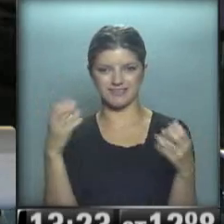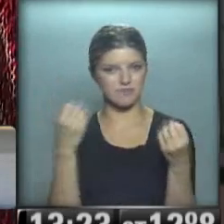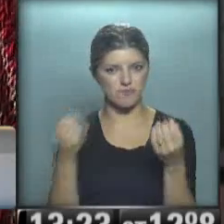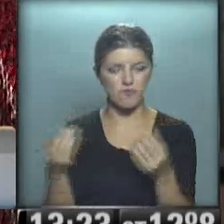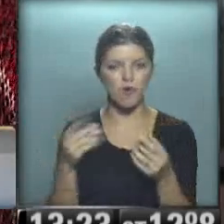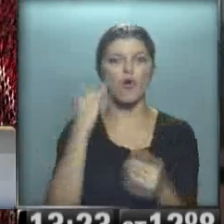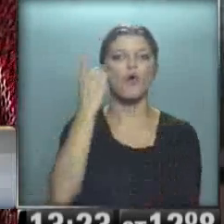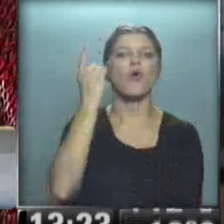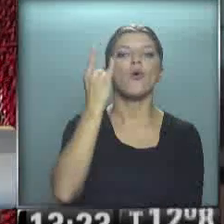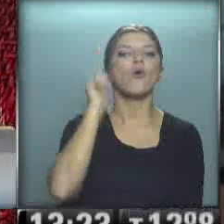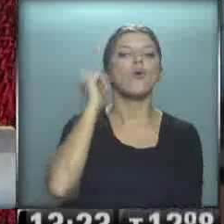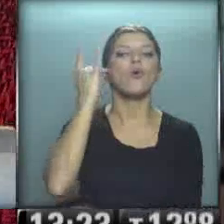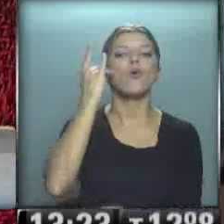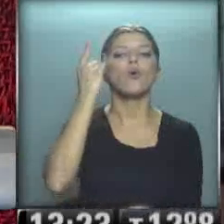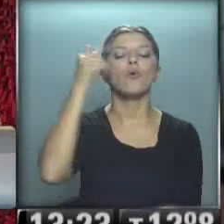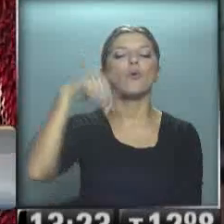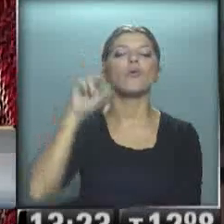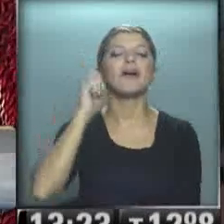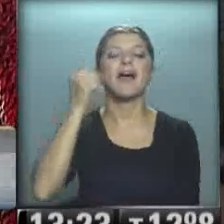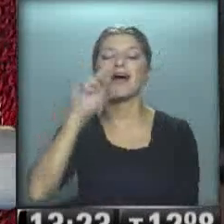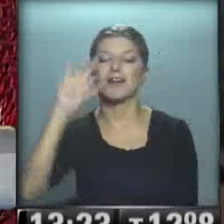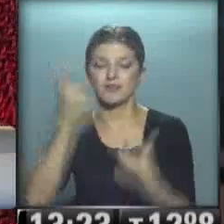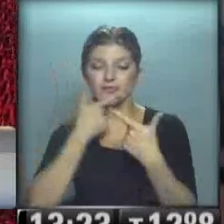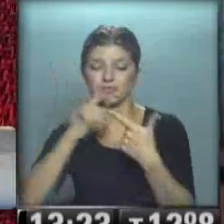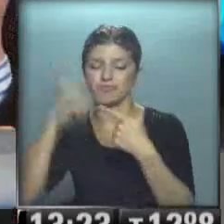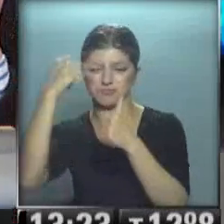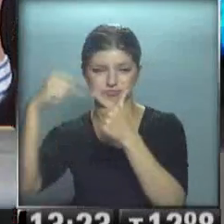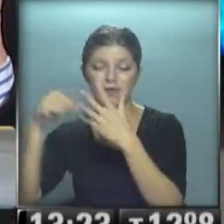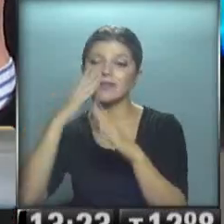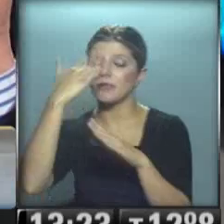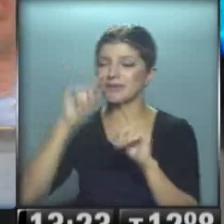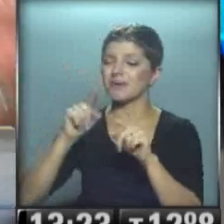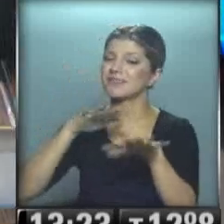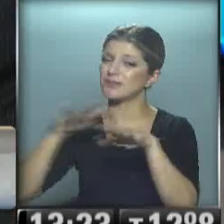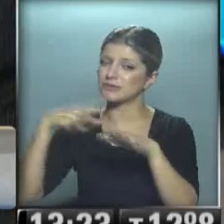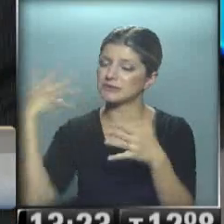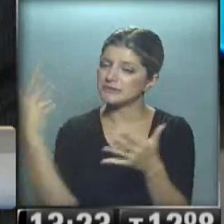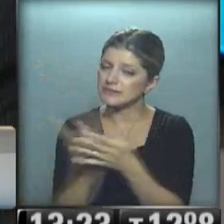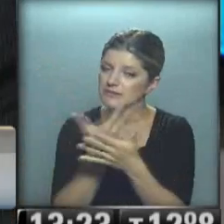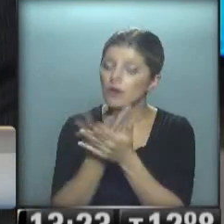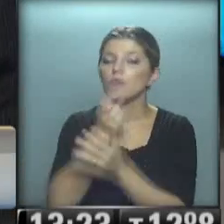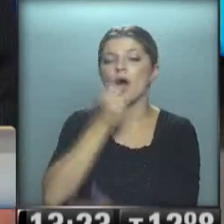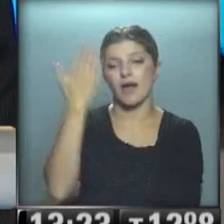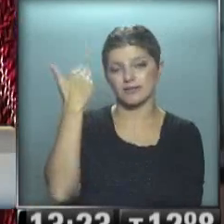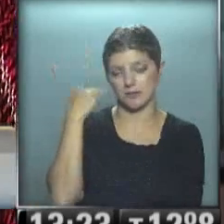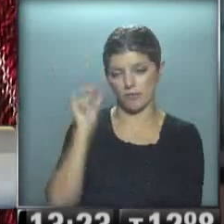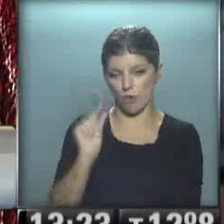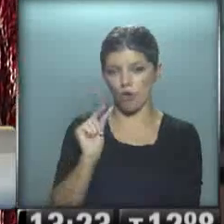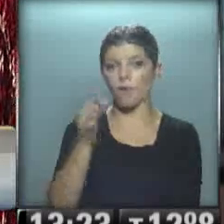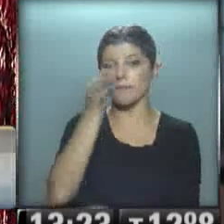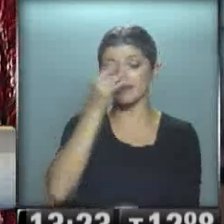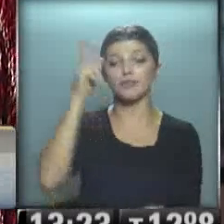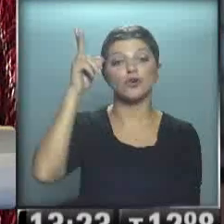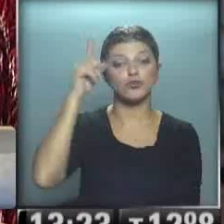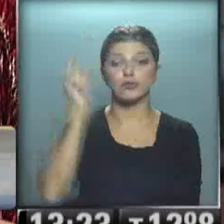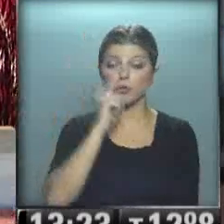austrohúngaros, y por otro lado, el pueblo sufrido, ¿no? Bueno, en Sarajevo fue justamente, ahora el 28 de junio se va a cumplir